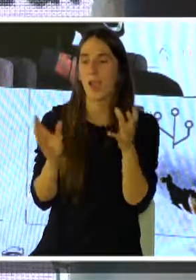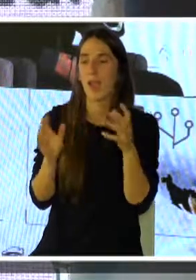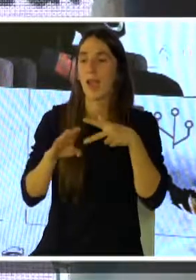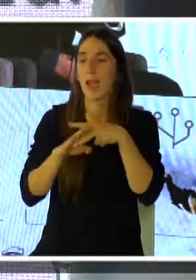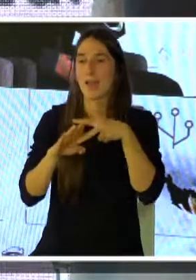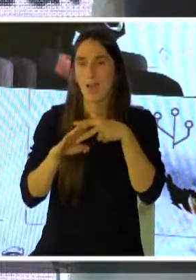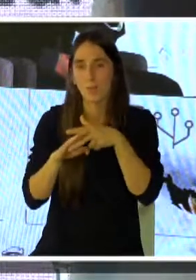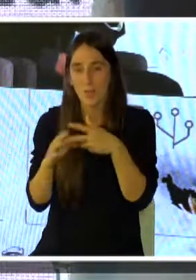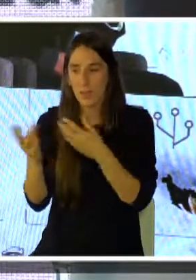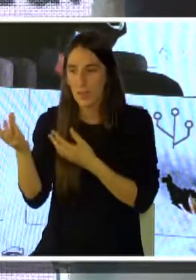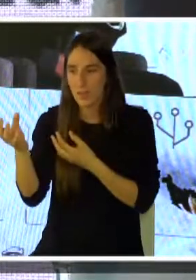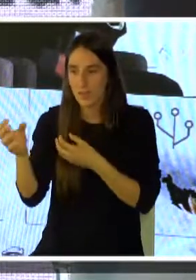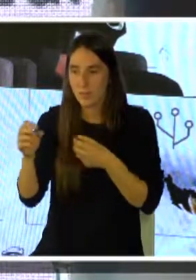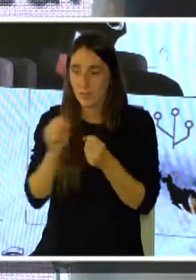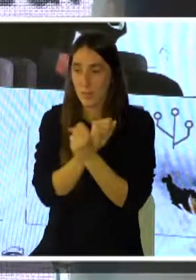nos permiten trabajar